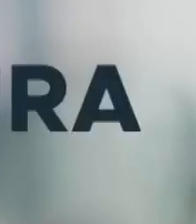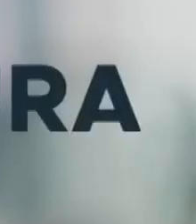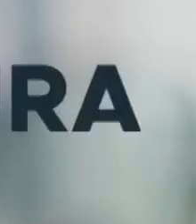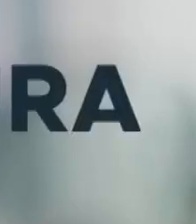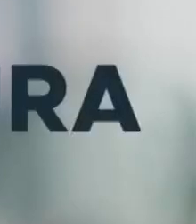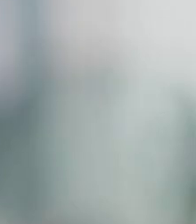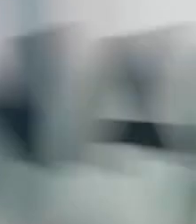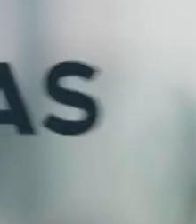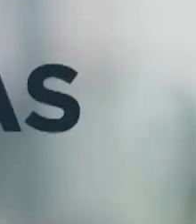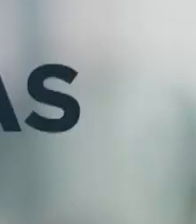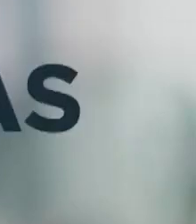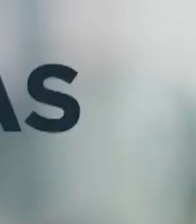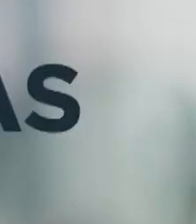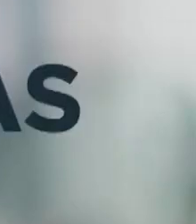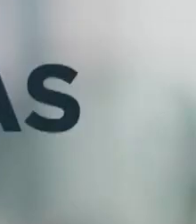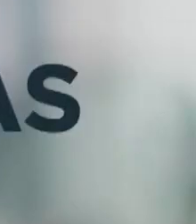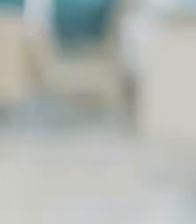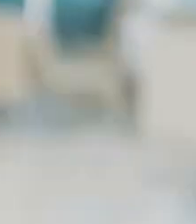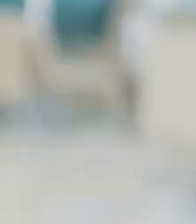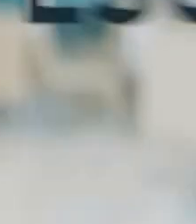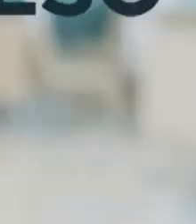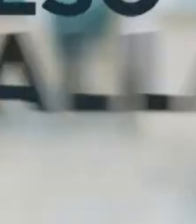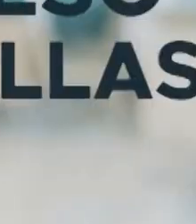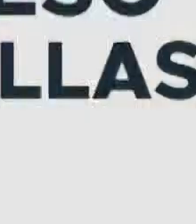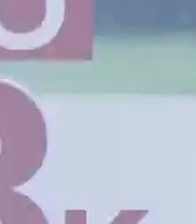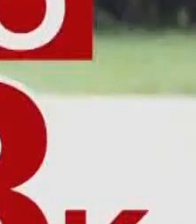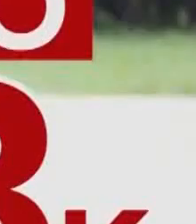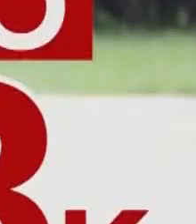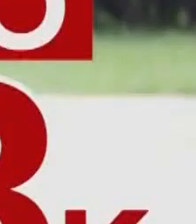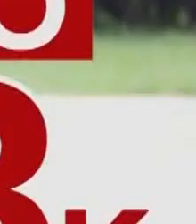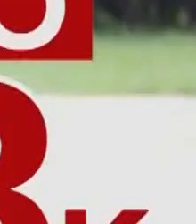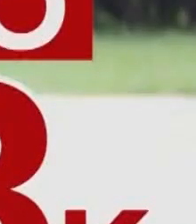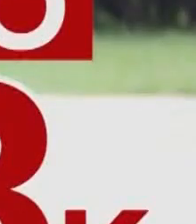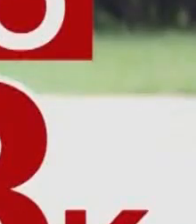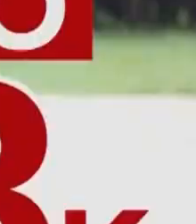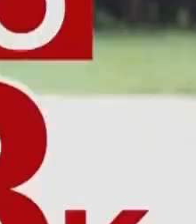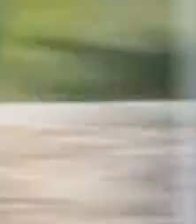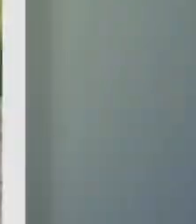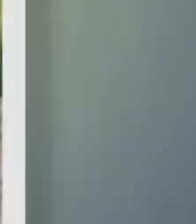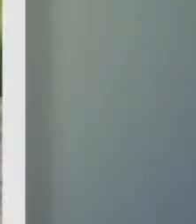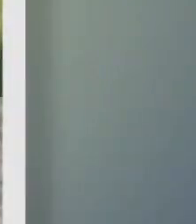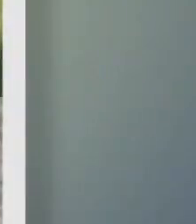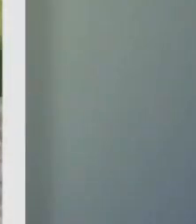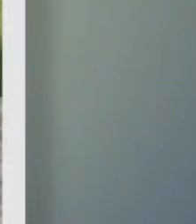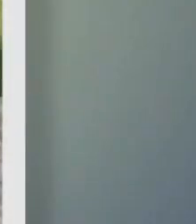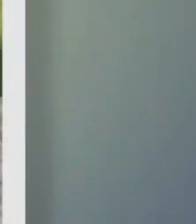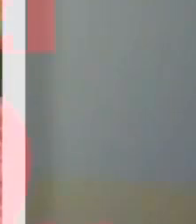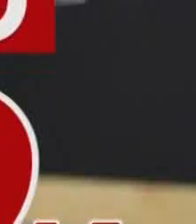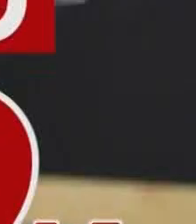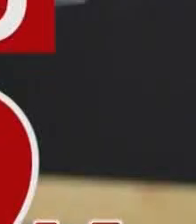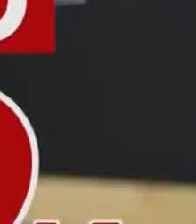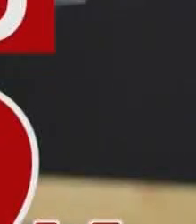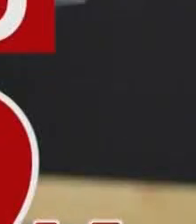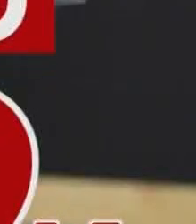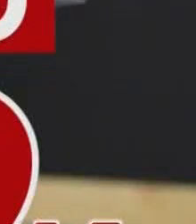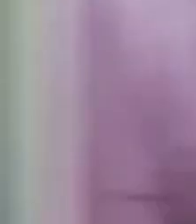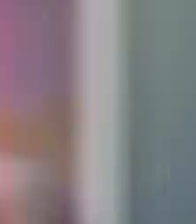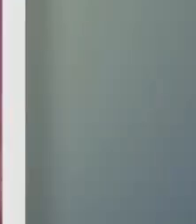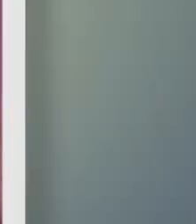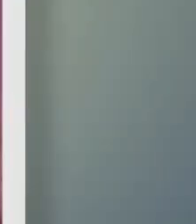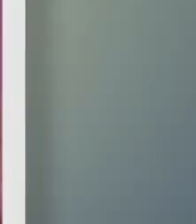20 centímetros de cintura en solo 5 semanas con Clínica Medco. Estaban 96 kilos, ahora 78 kilos. Ahora estoy